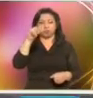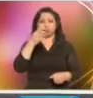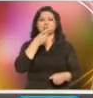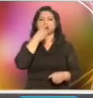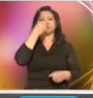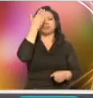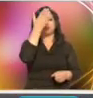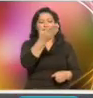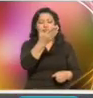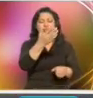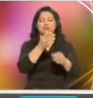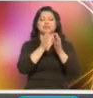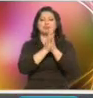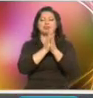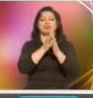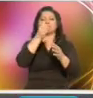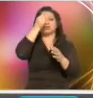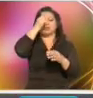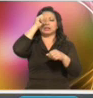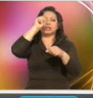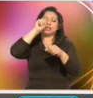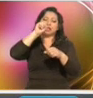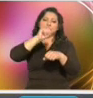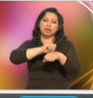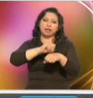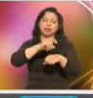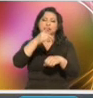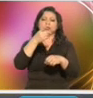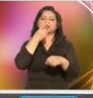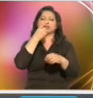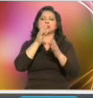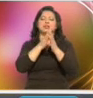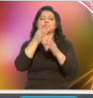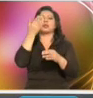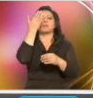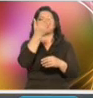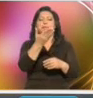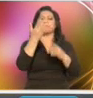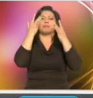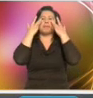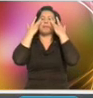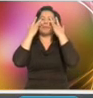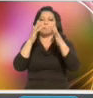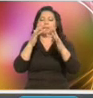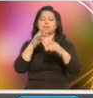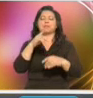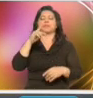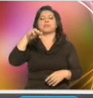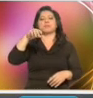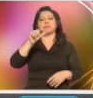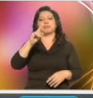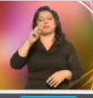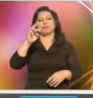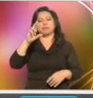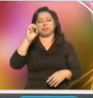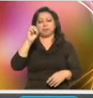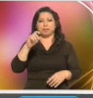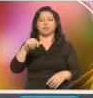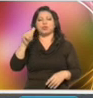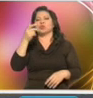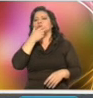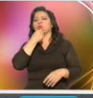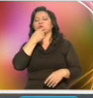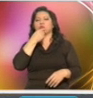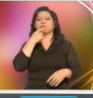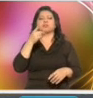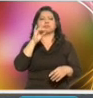Pedro Lascurain, que a ver cómo le hace, pero que consiga las renuncias de Madero y Pino Suárez. Lascurain se va al Palacio Nacional y le